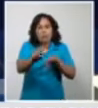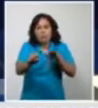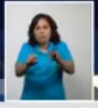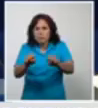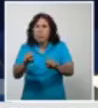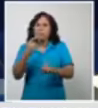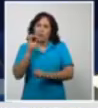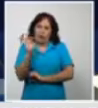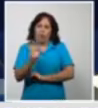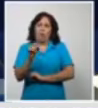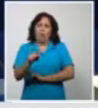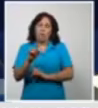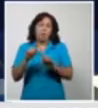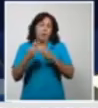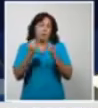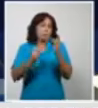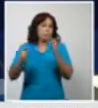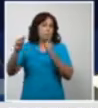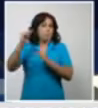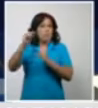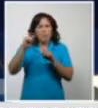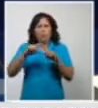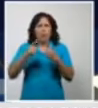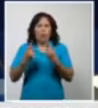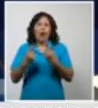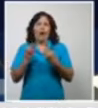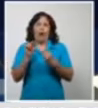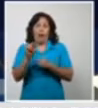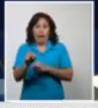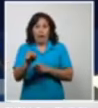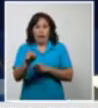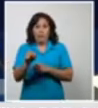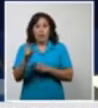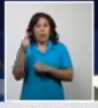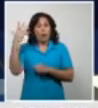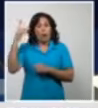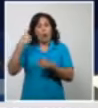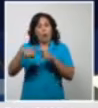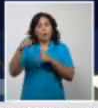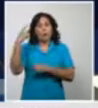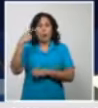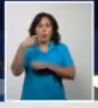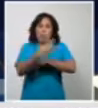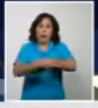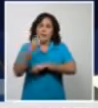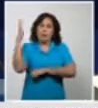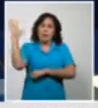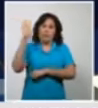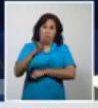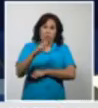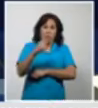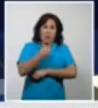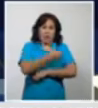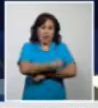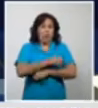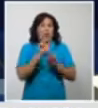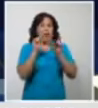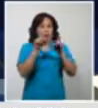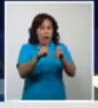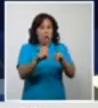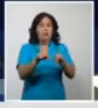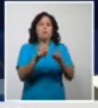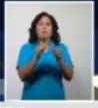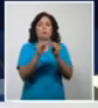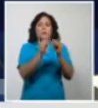pero fundamentalmente relacionados con casos importados, o sea que vienen desde el exterior. Por